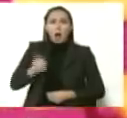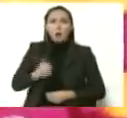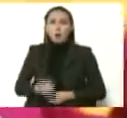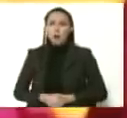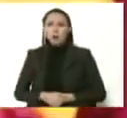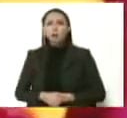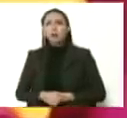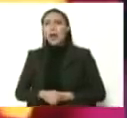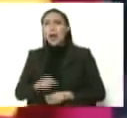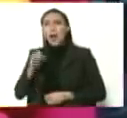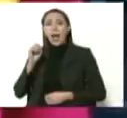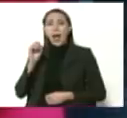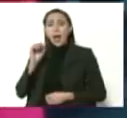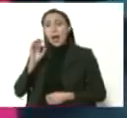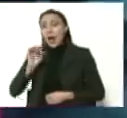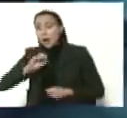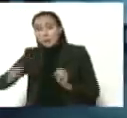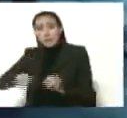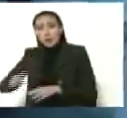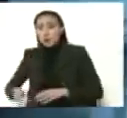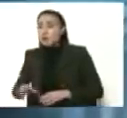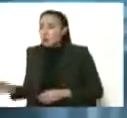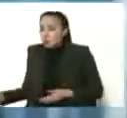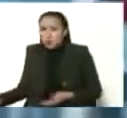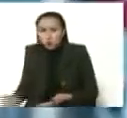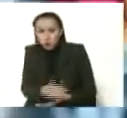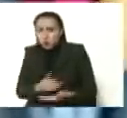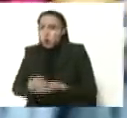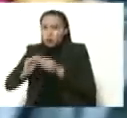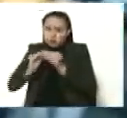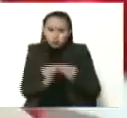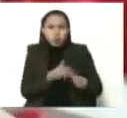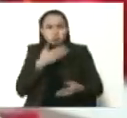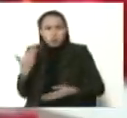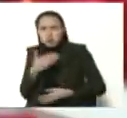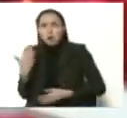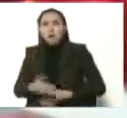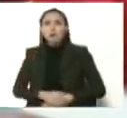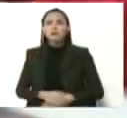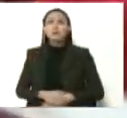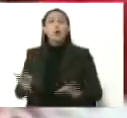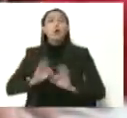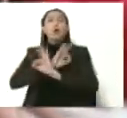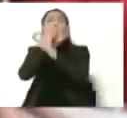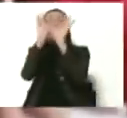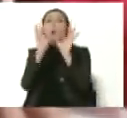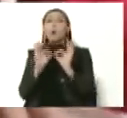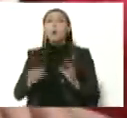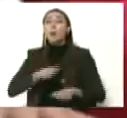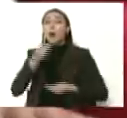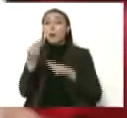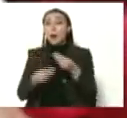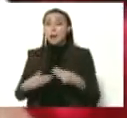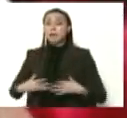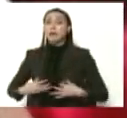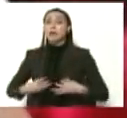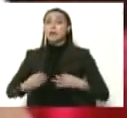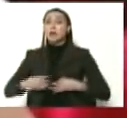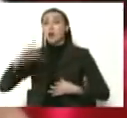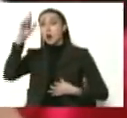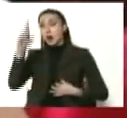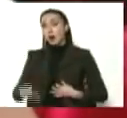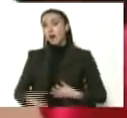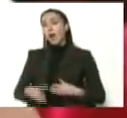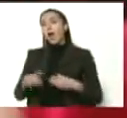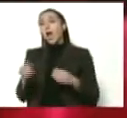de desecho? Los que lo aprovechan lo llaman material de provecho. Y entonces hay manera de hacer algunos trajes con